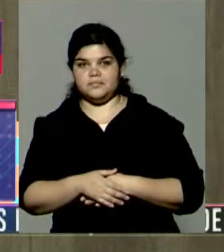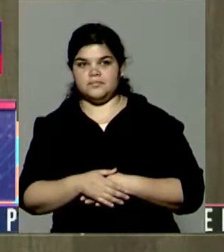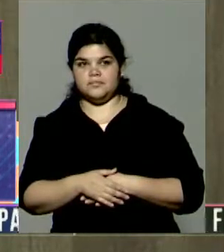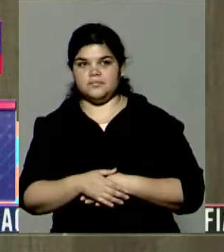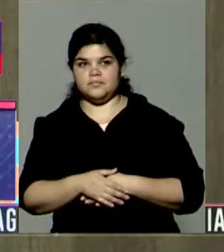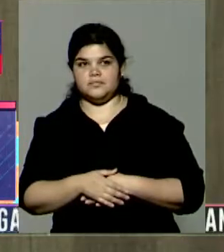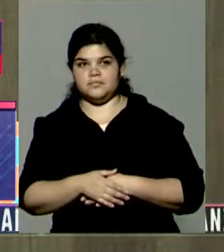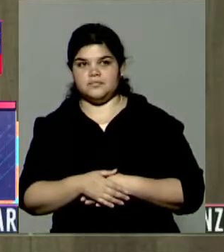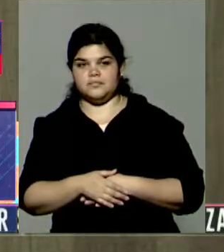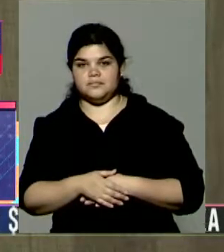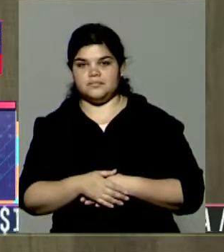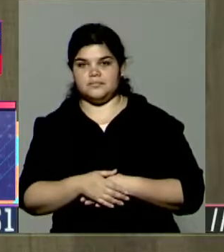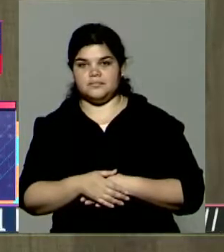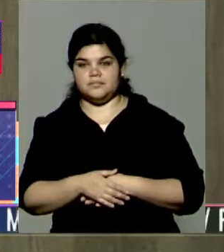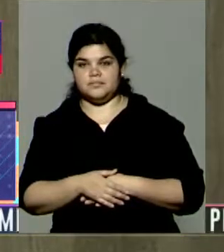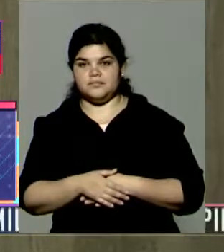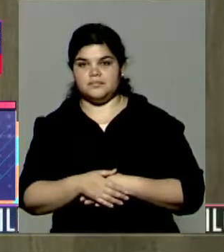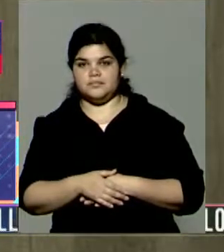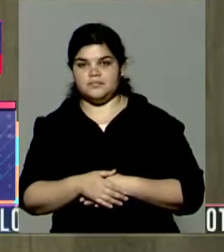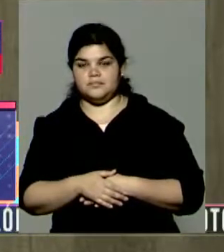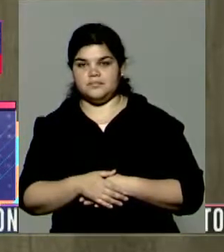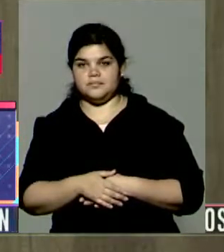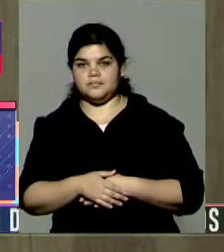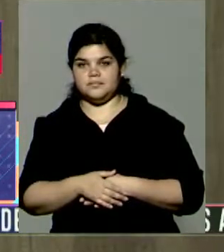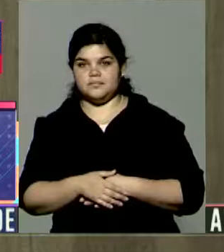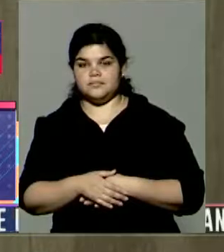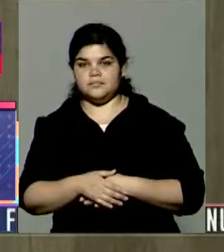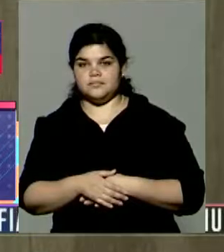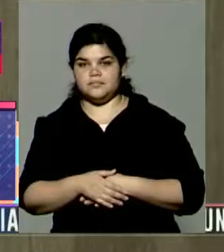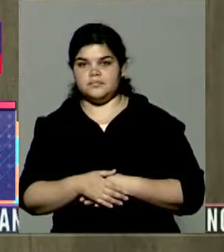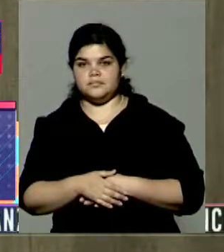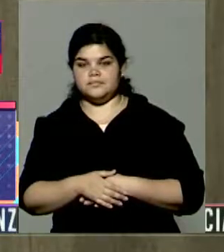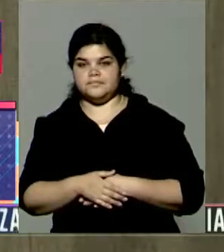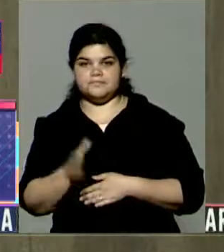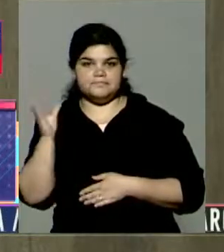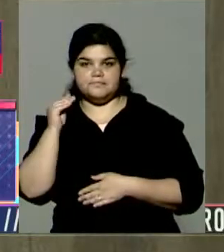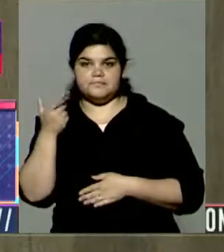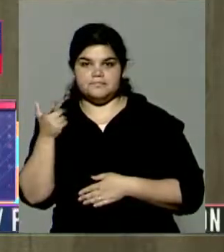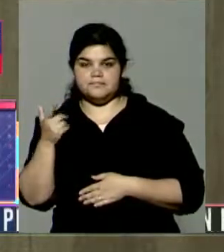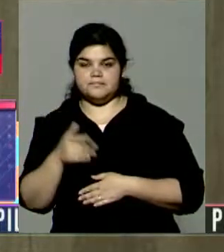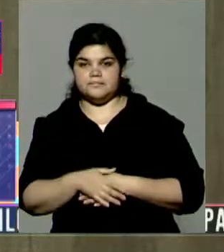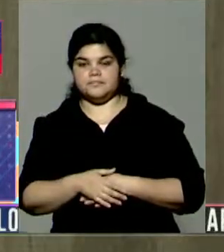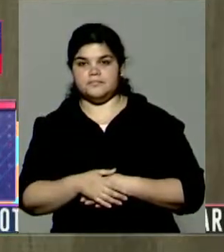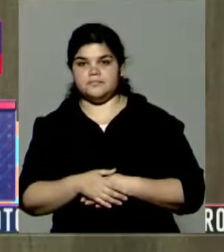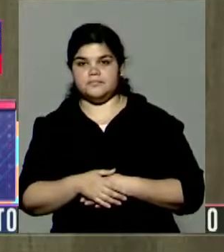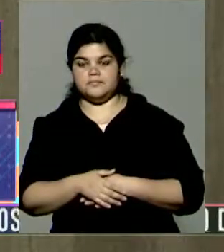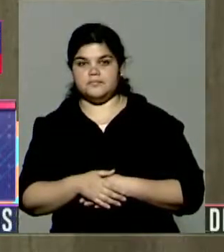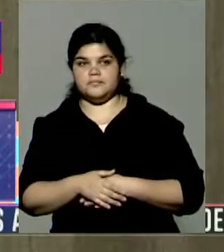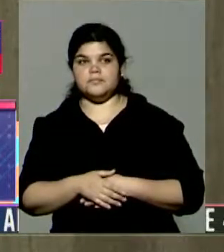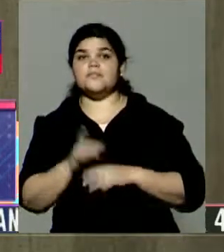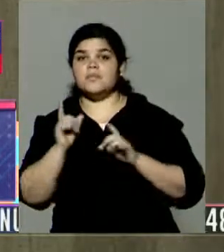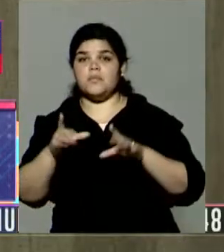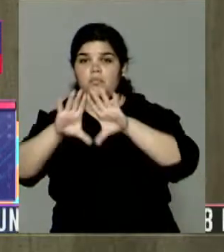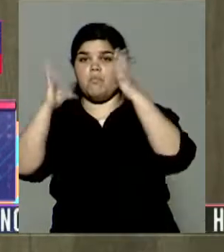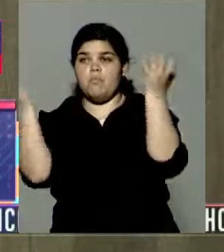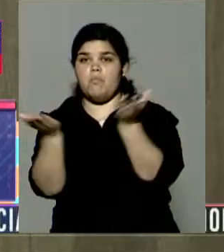Tiene que ver mucho con lo que está ocurriendo fundamentalmente en los últimos días con lo que ocurre en el resto del mundo. Es decir, en el resto del mundo